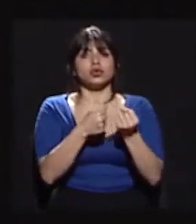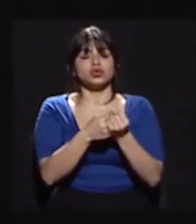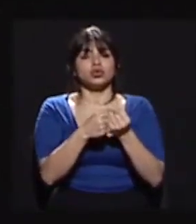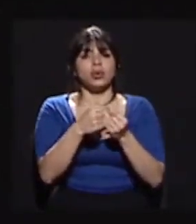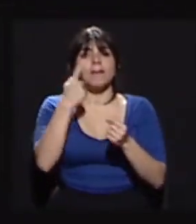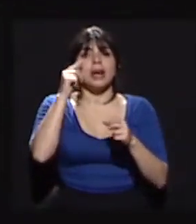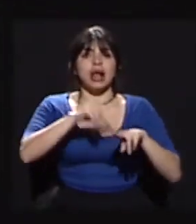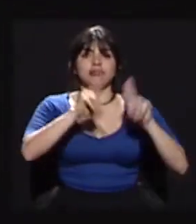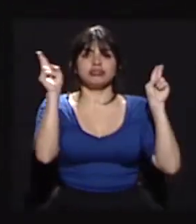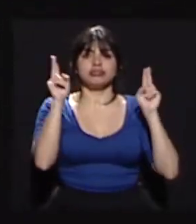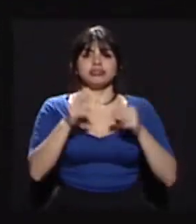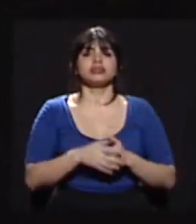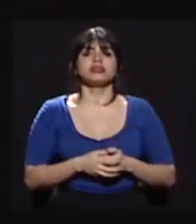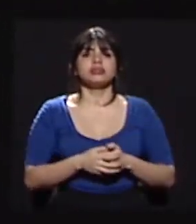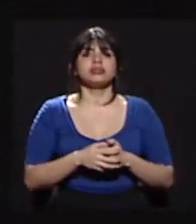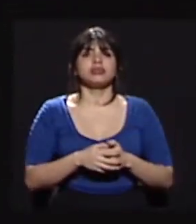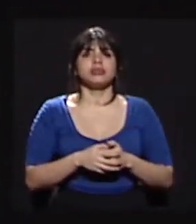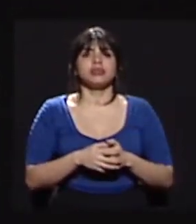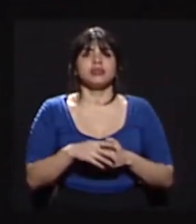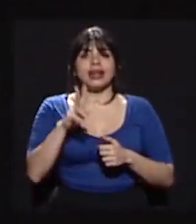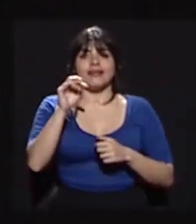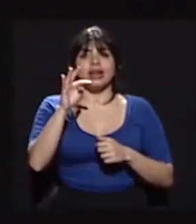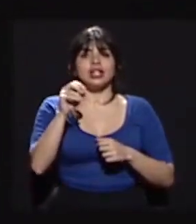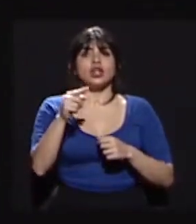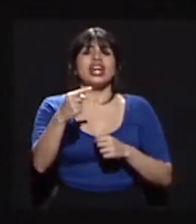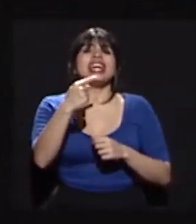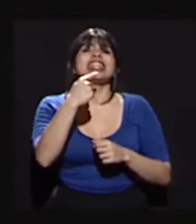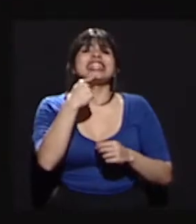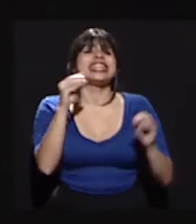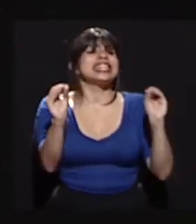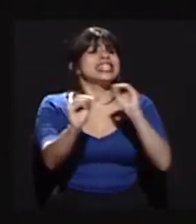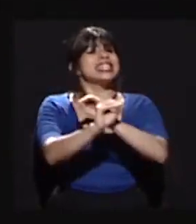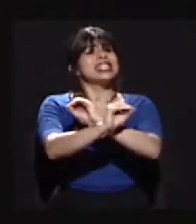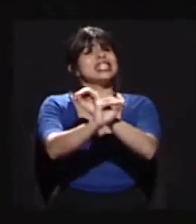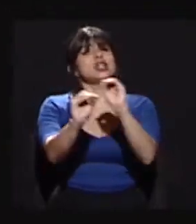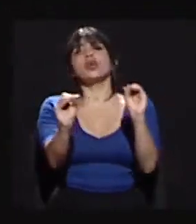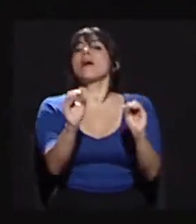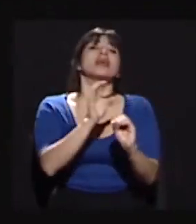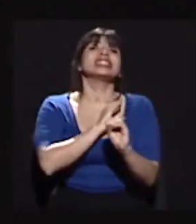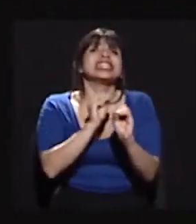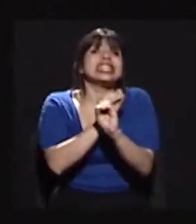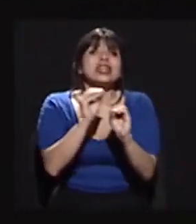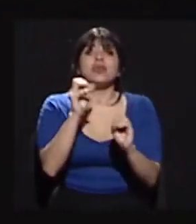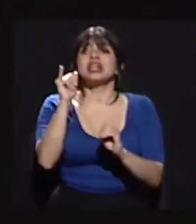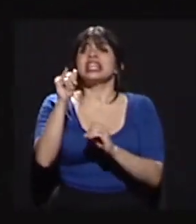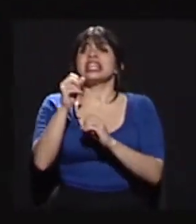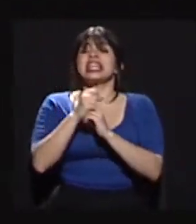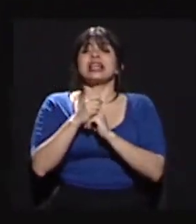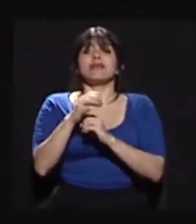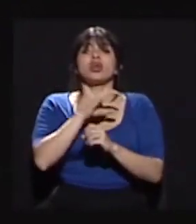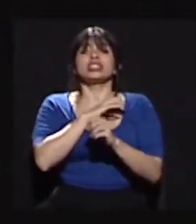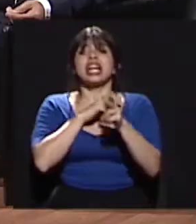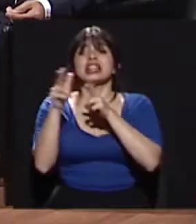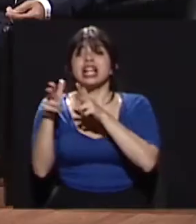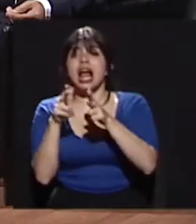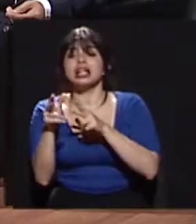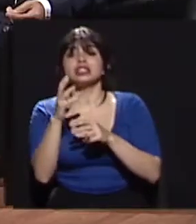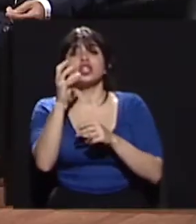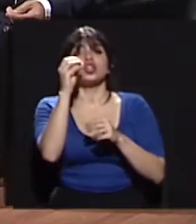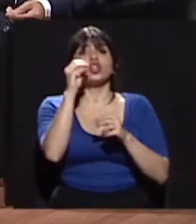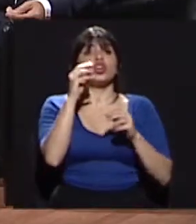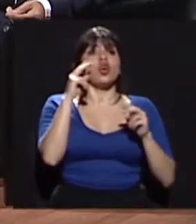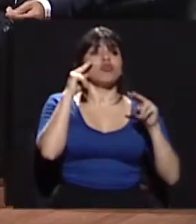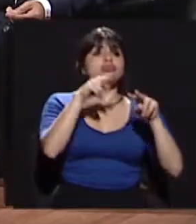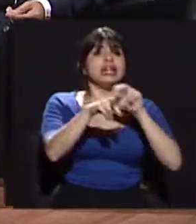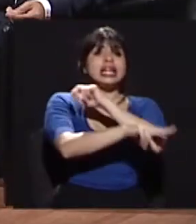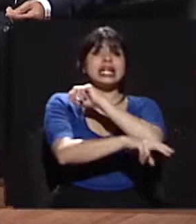retiro el veto que diga expresamente que ninguna policía ninguna ni la del tránsito ni la publicidad intervención en caso de